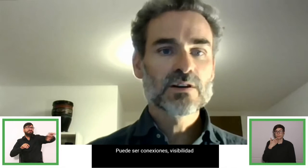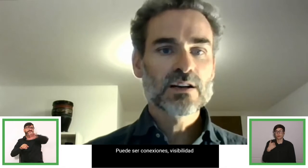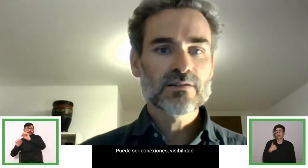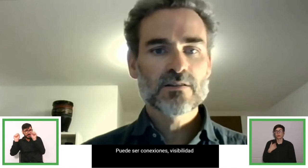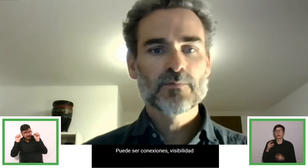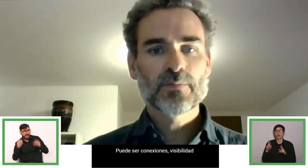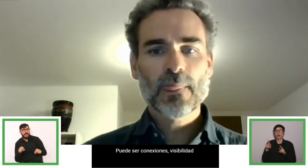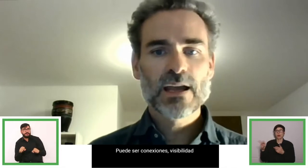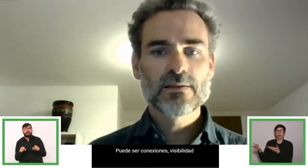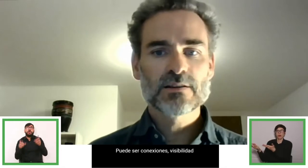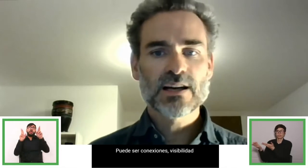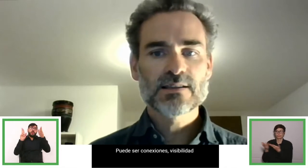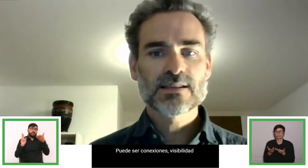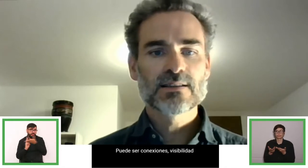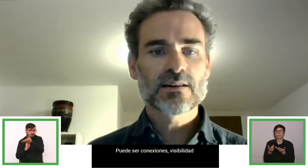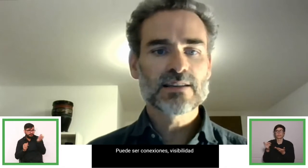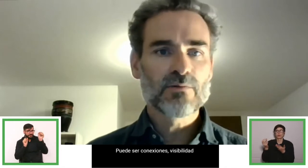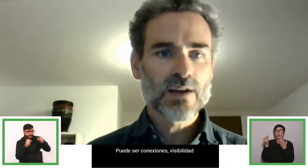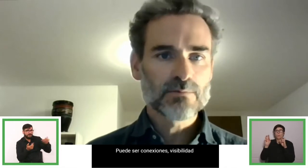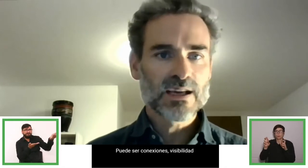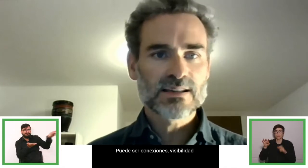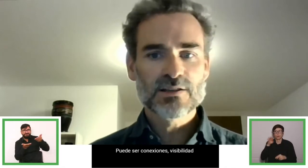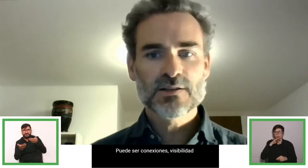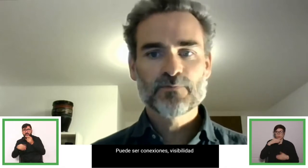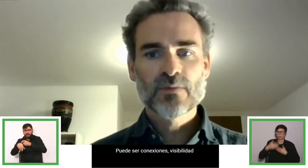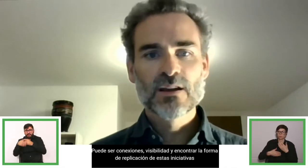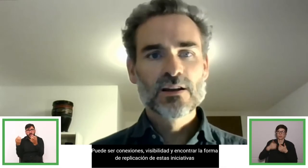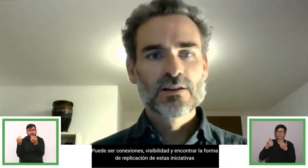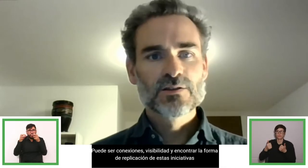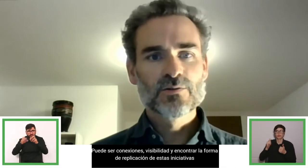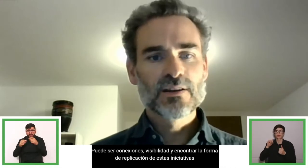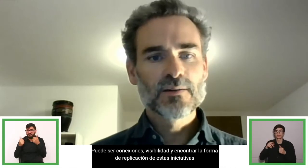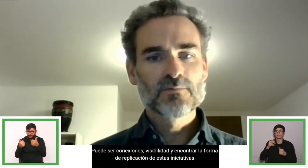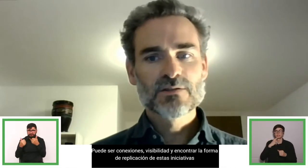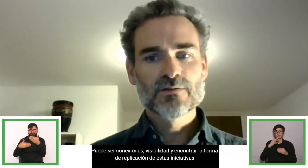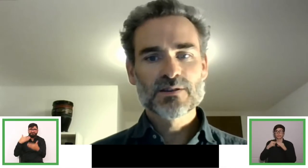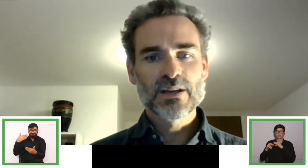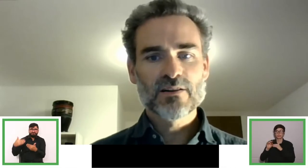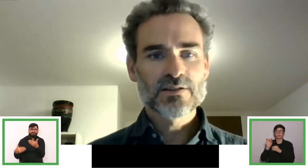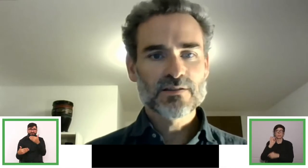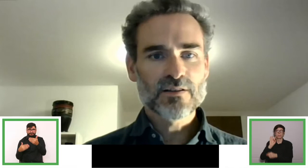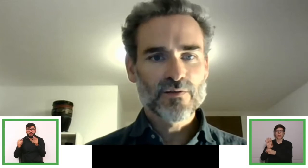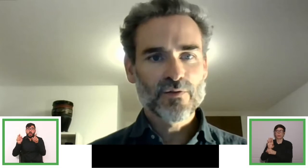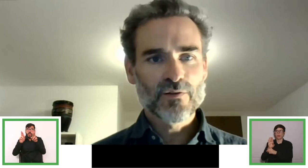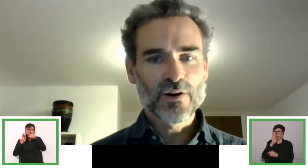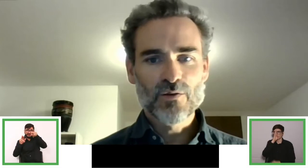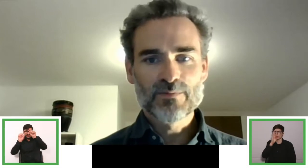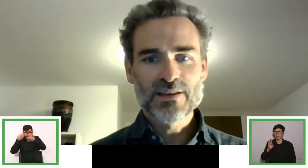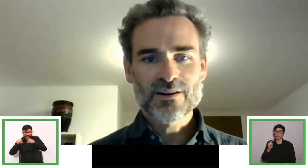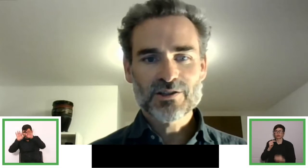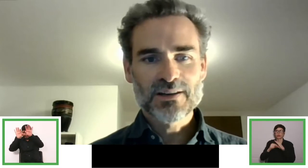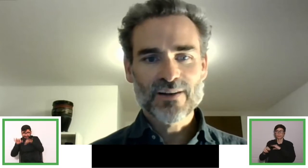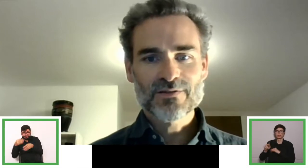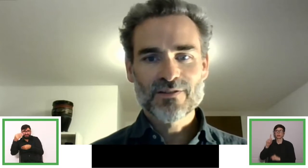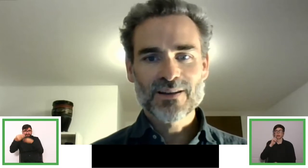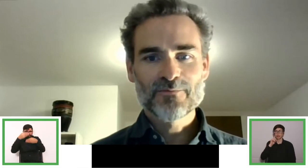para hacerlo. Y, por supuesto, también pueden en el chat enviar un mensaje directo a